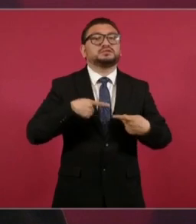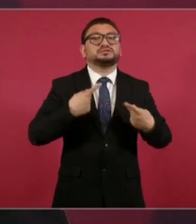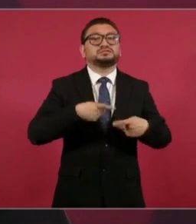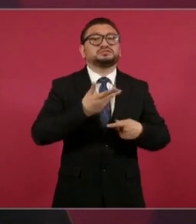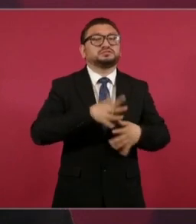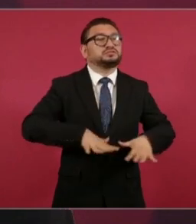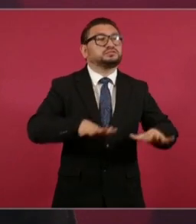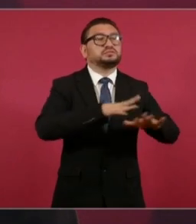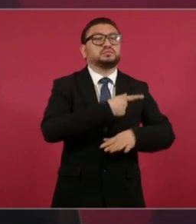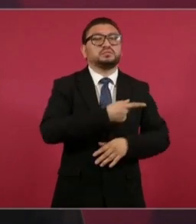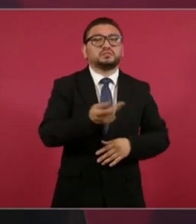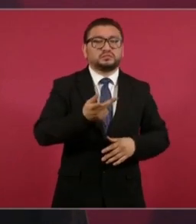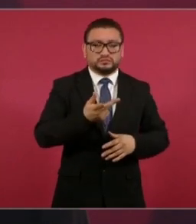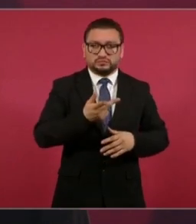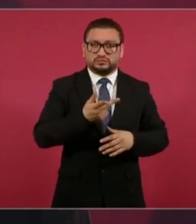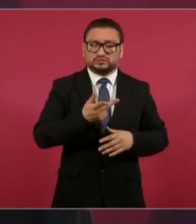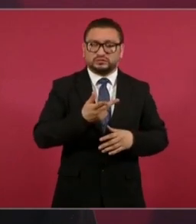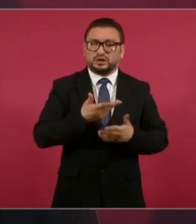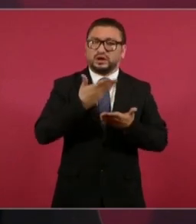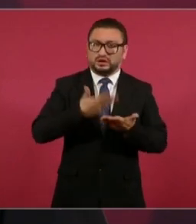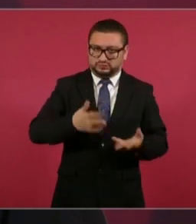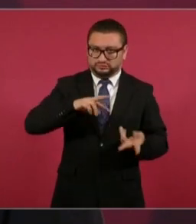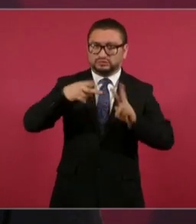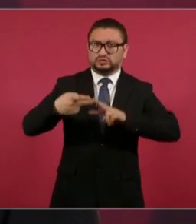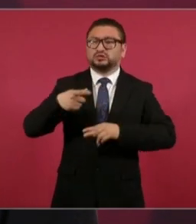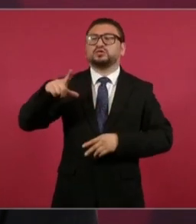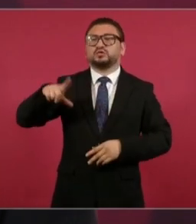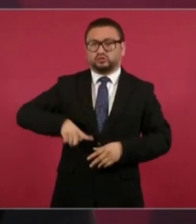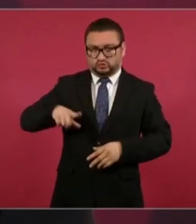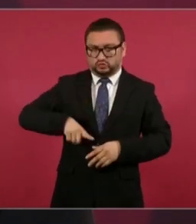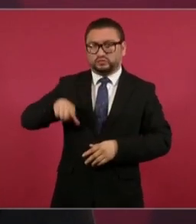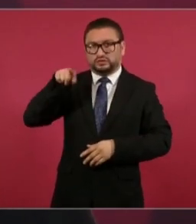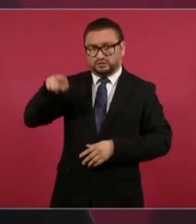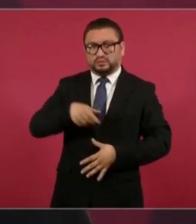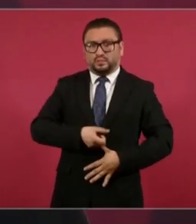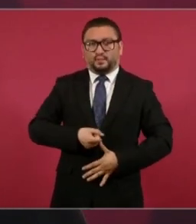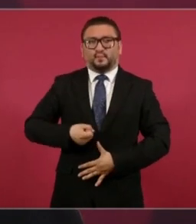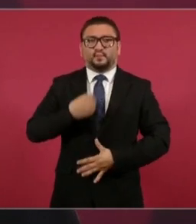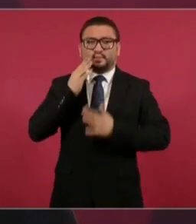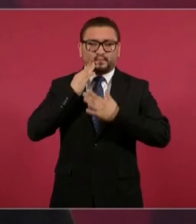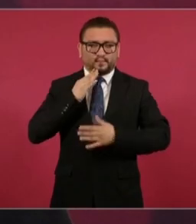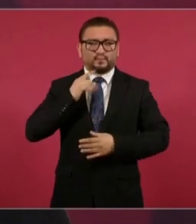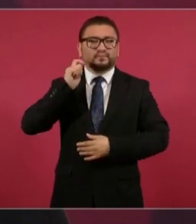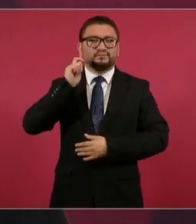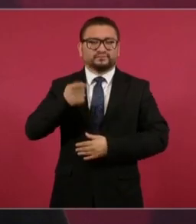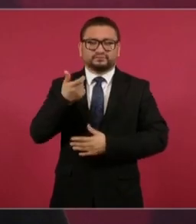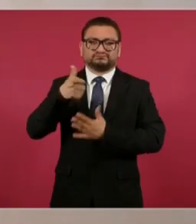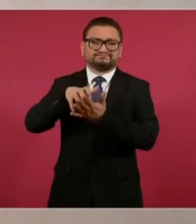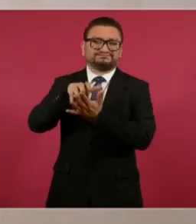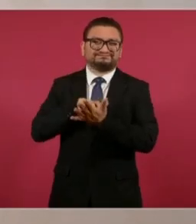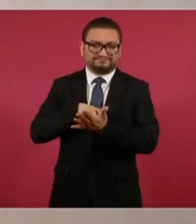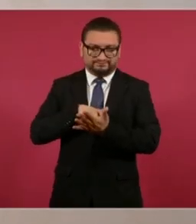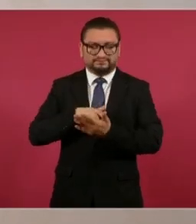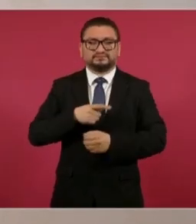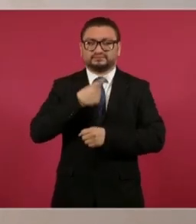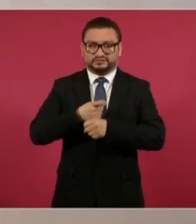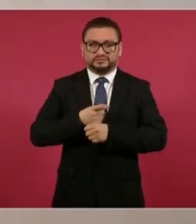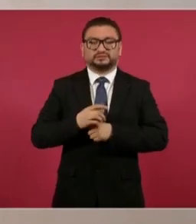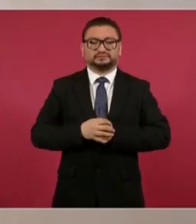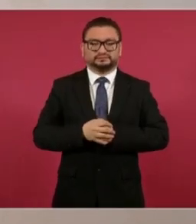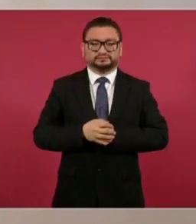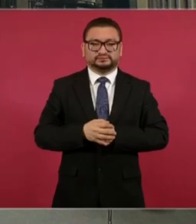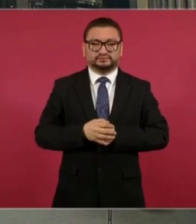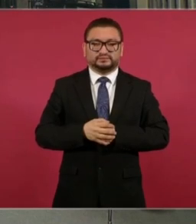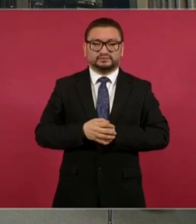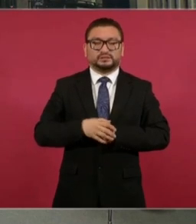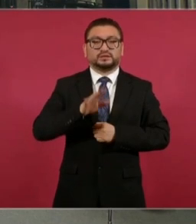gobierno el que se tiene que apretar primero el cinturón presidente entonces quiere decir que